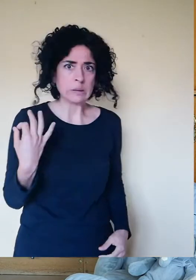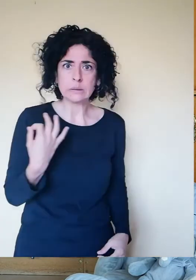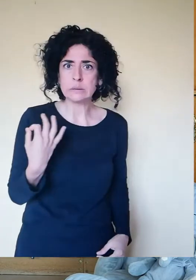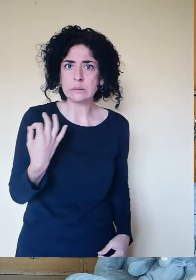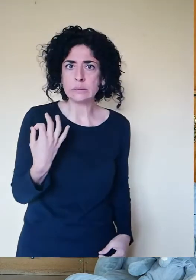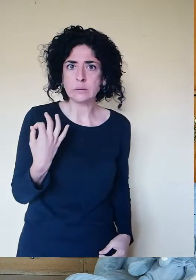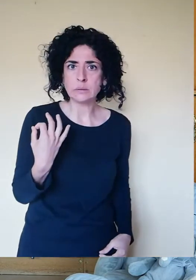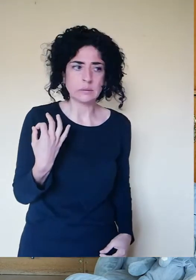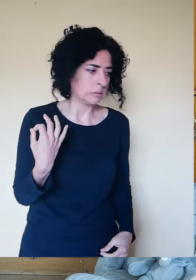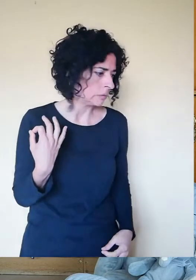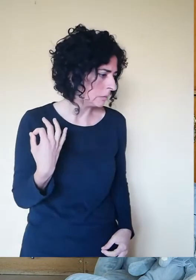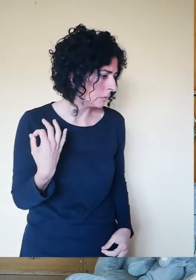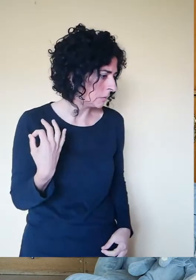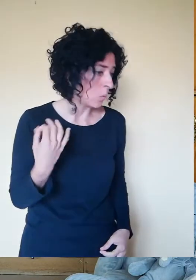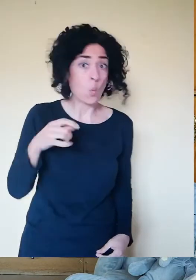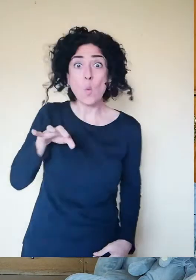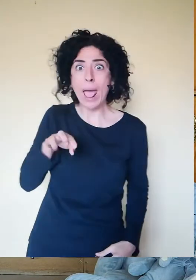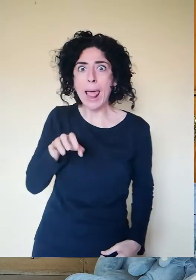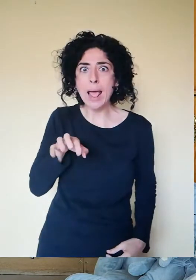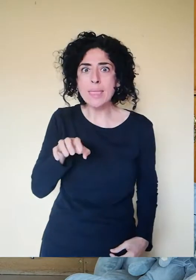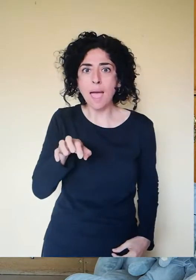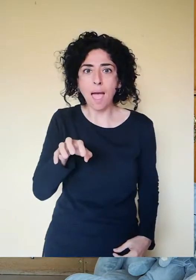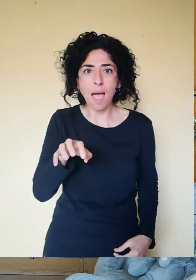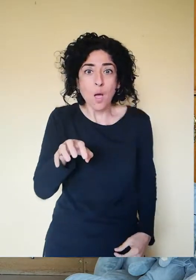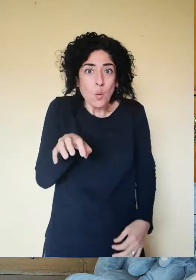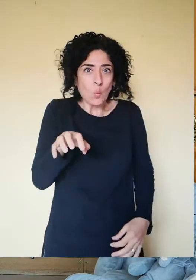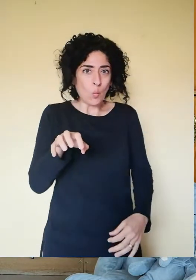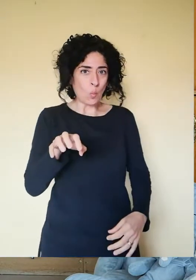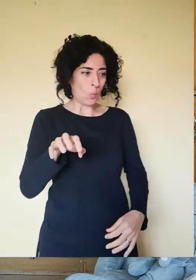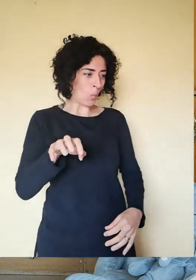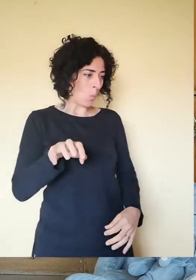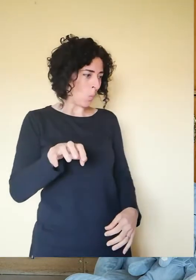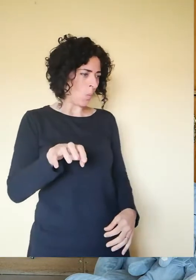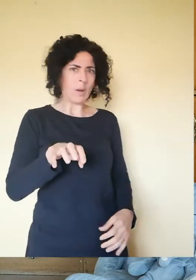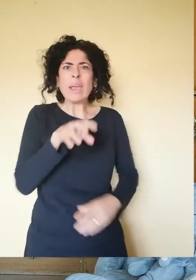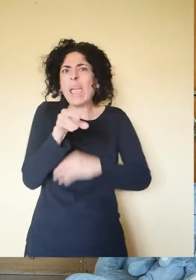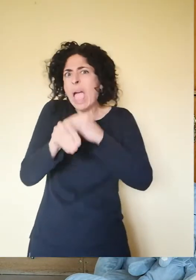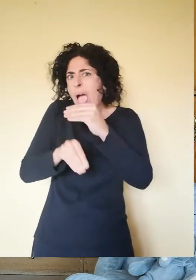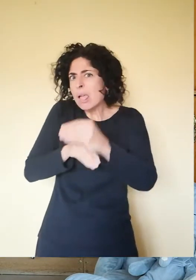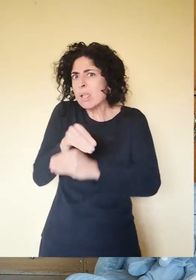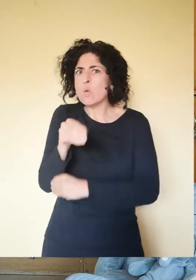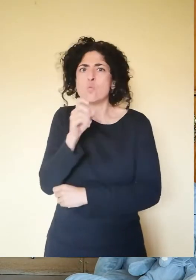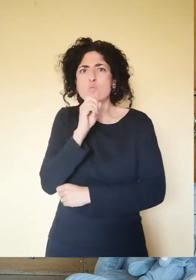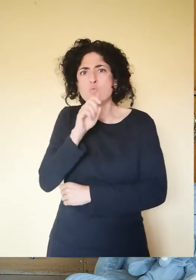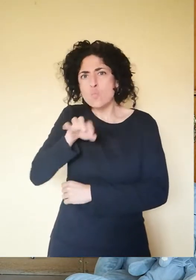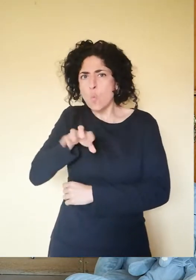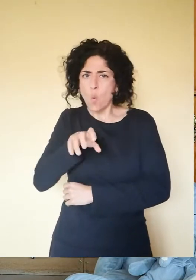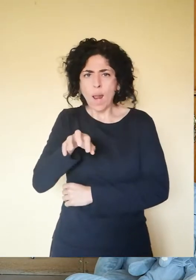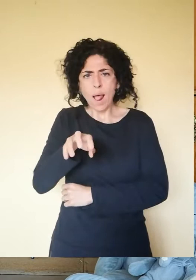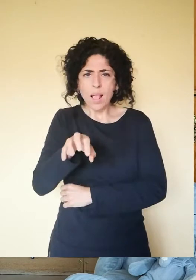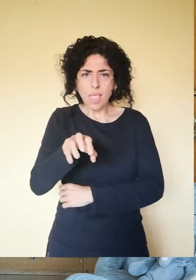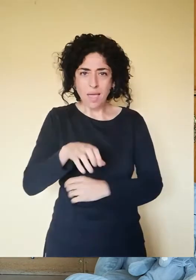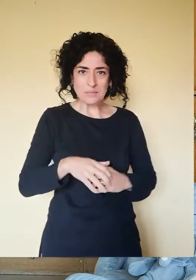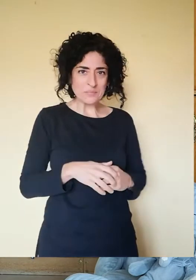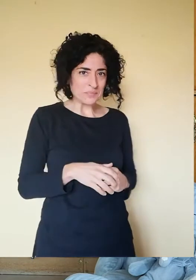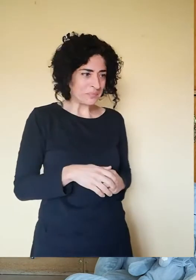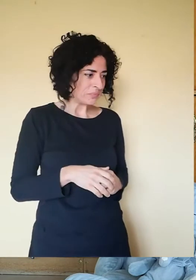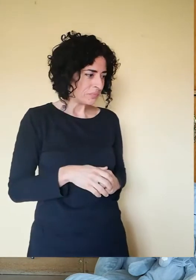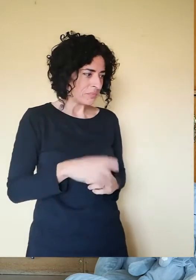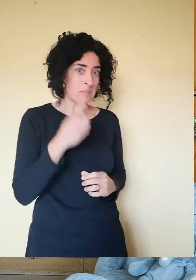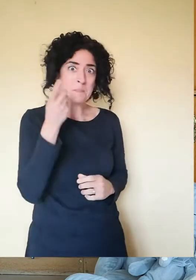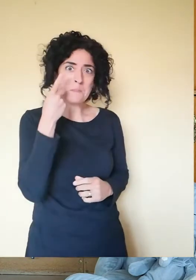Tenemos aquí, a ver si la veis bien, una arañita. ¡Ah! ¿Y qué hace la arañita?